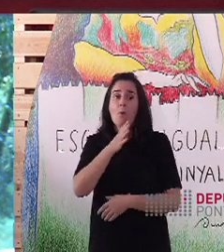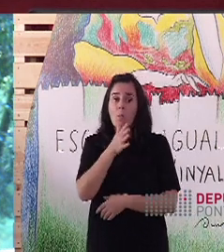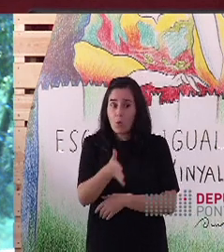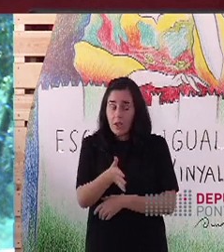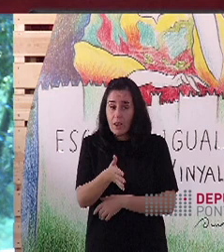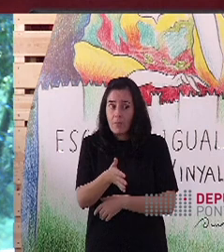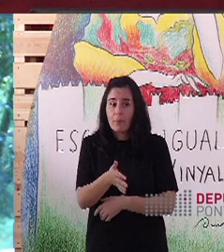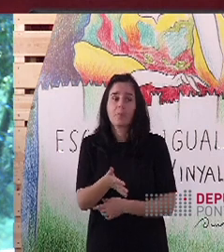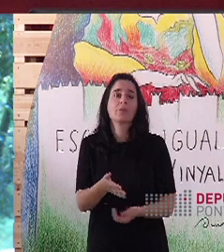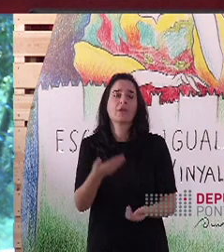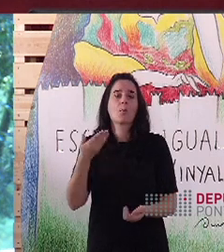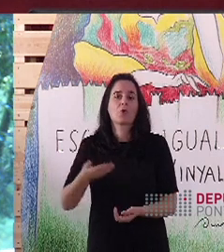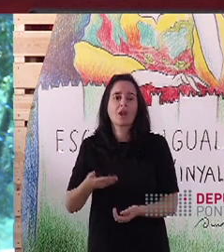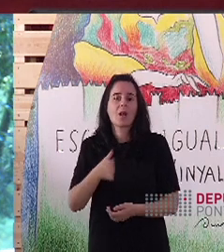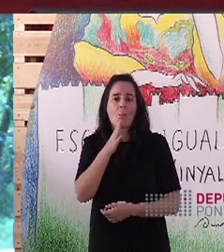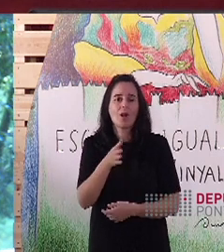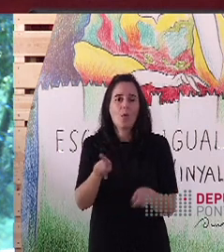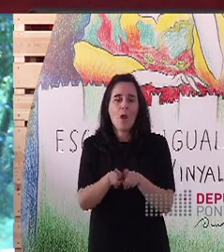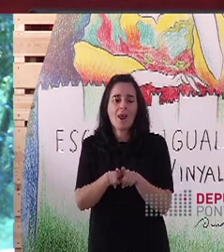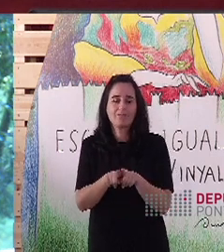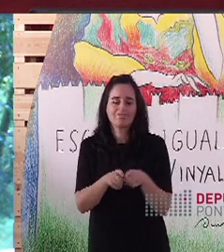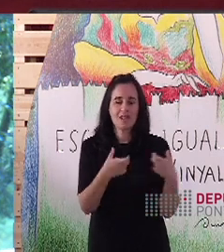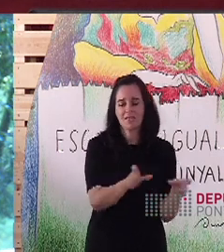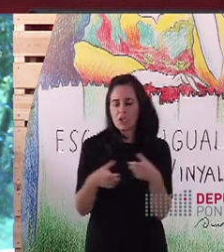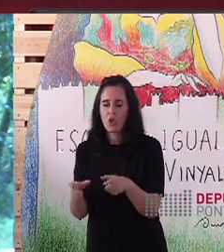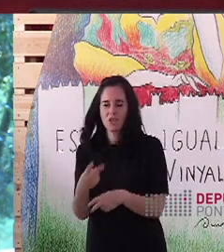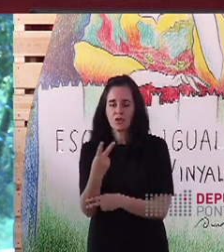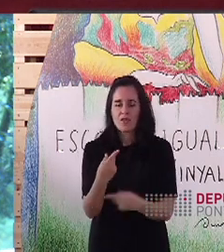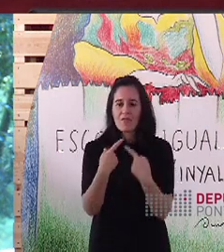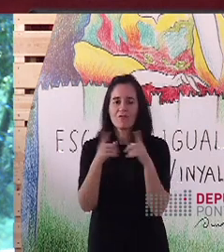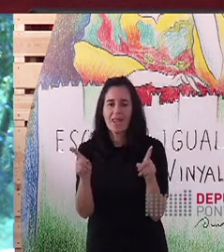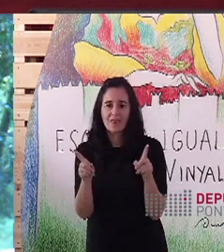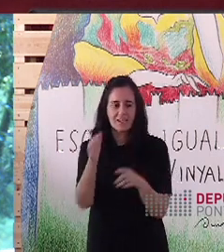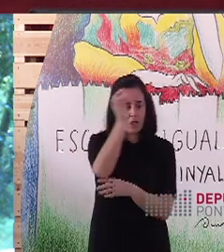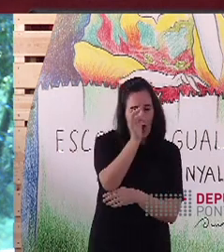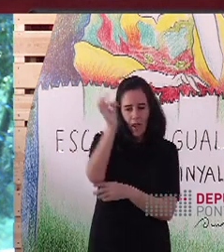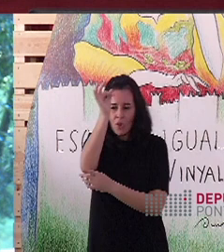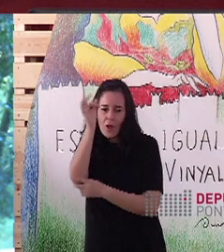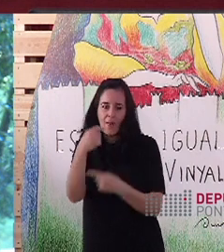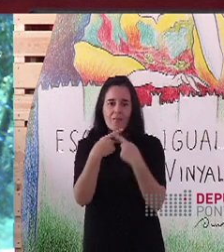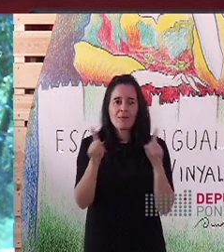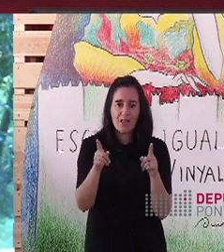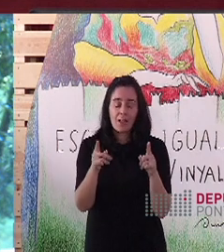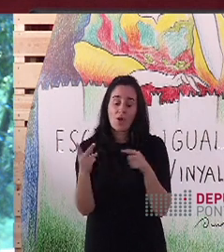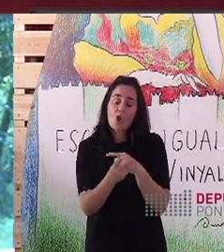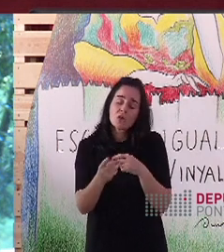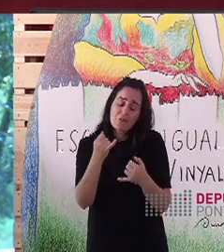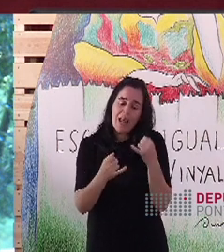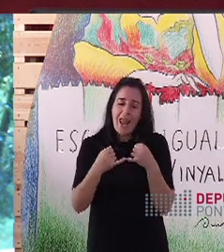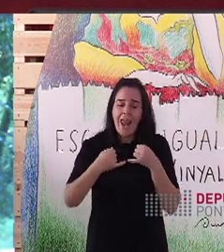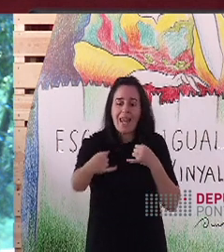muy importante porque son dos nichos y dos asideros teóricos que en realidad siguen la misma línea